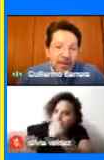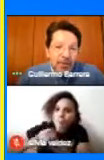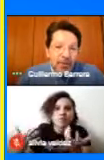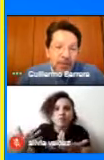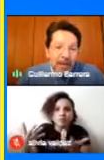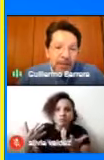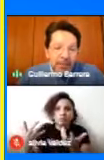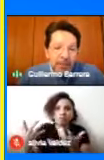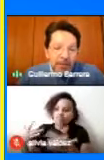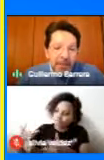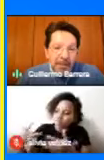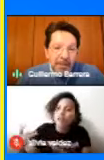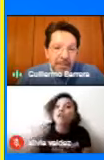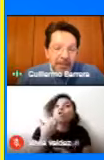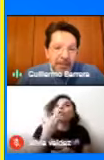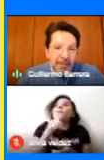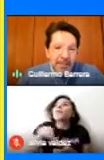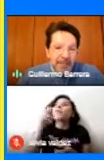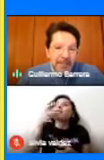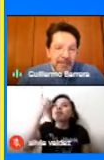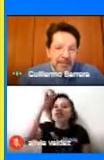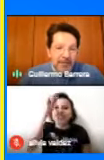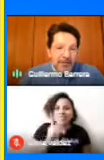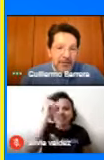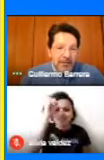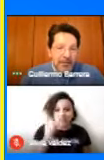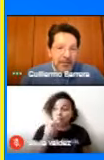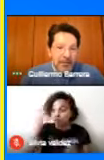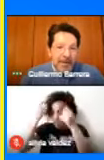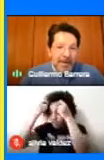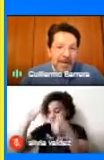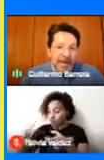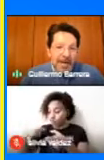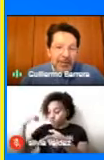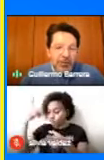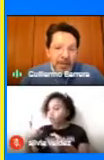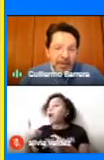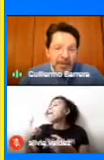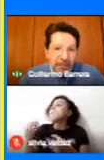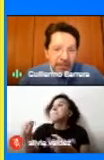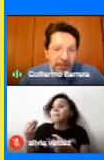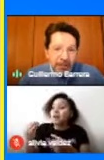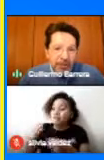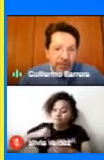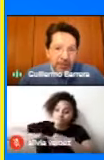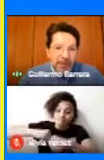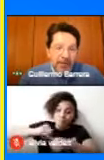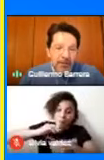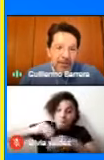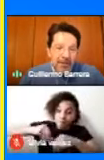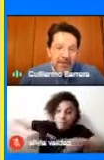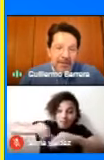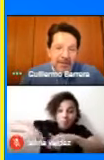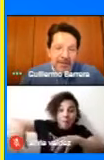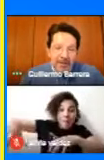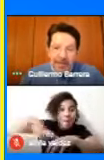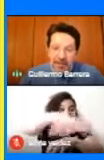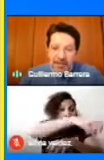que cuando se tomen decisiones desde el Estado para actuar en los territorios, en lo